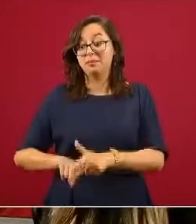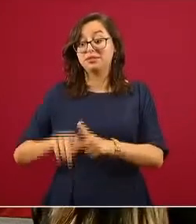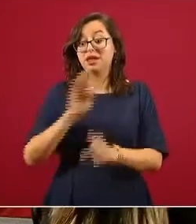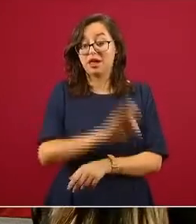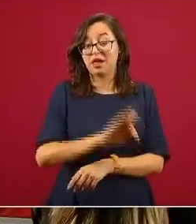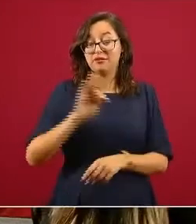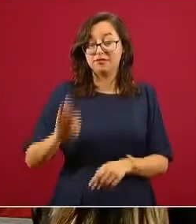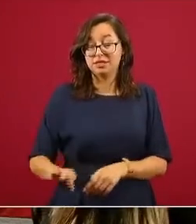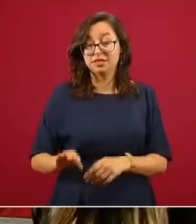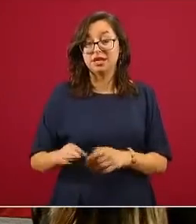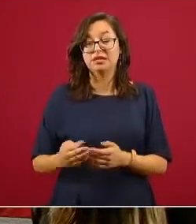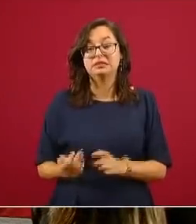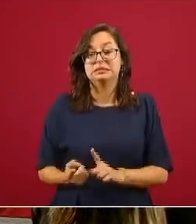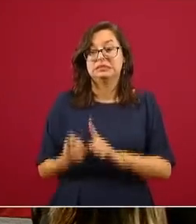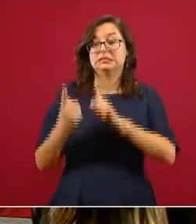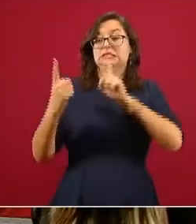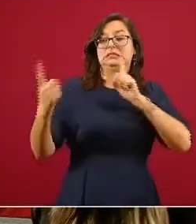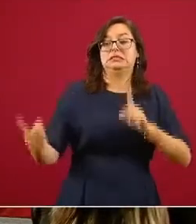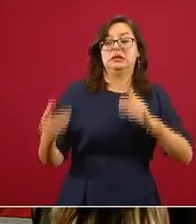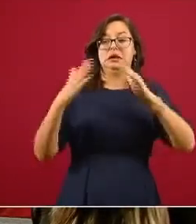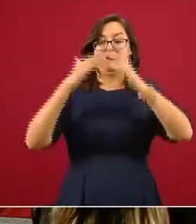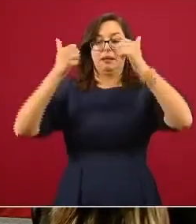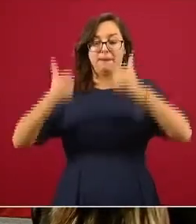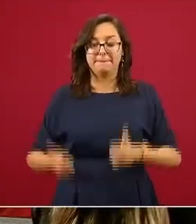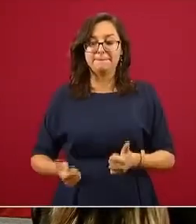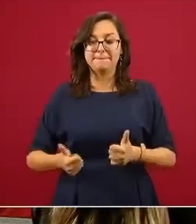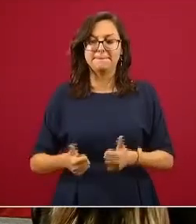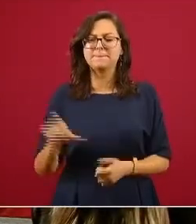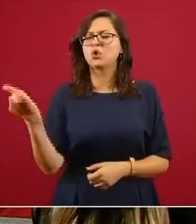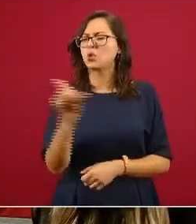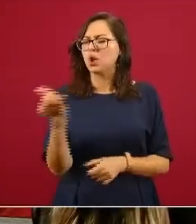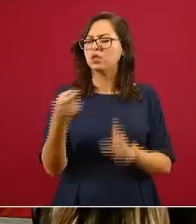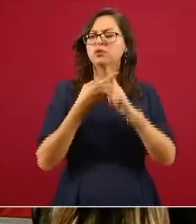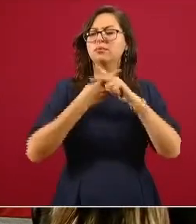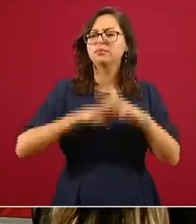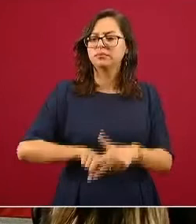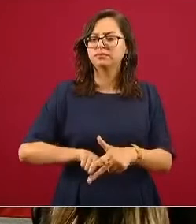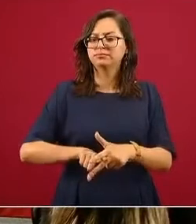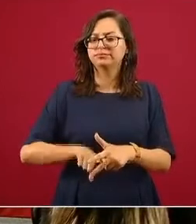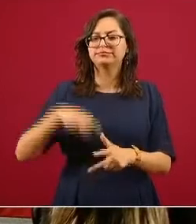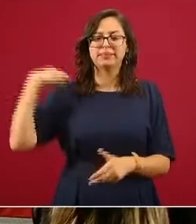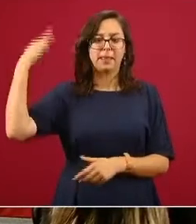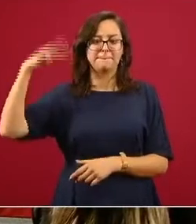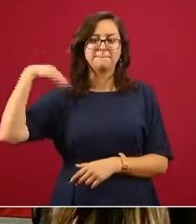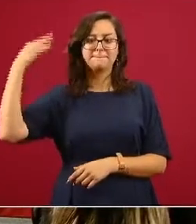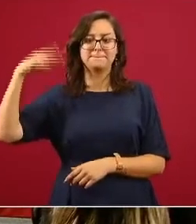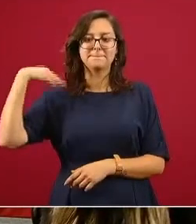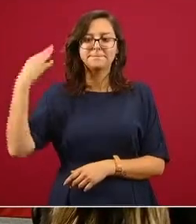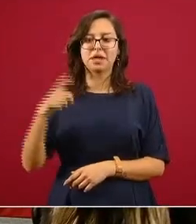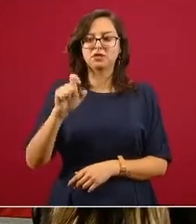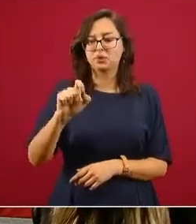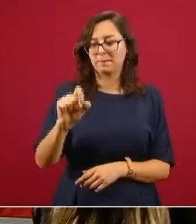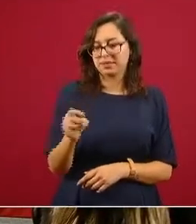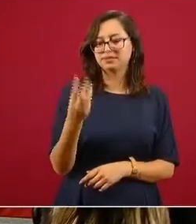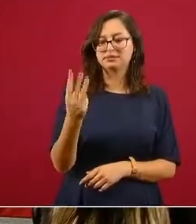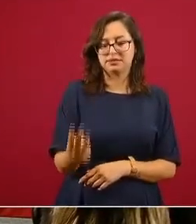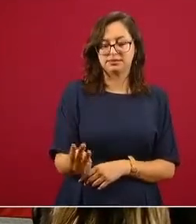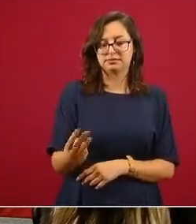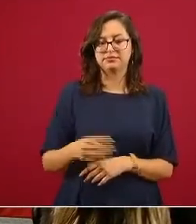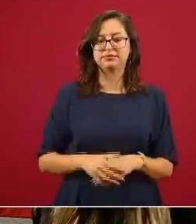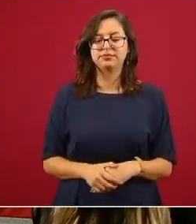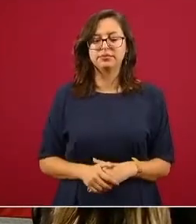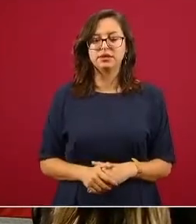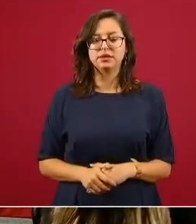razón por la que está aquí. Aquí empezó la Jornada Nacional de Sana Distancia y les recuerdo que